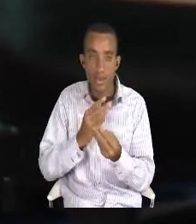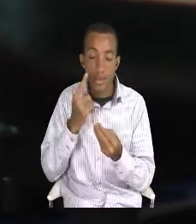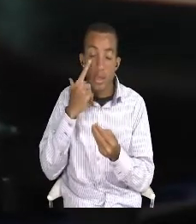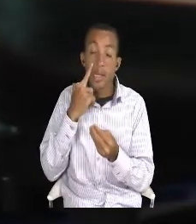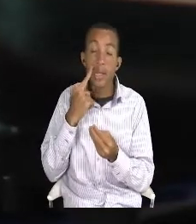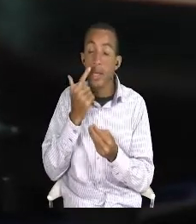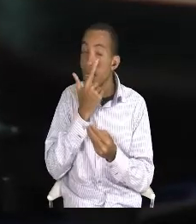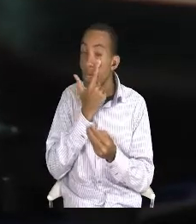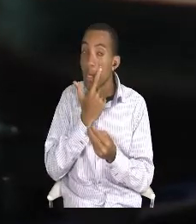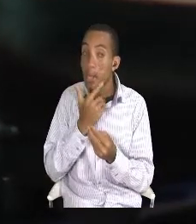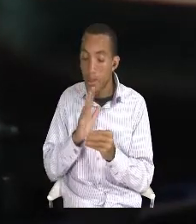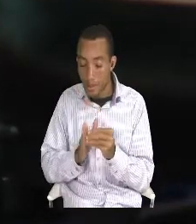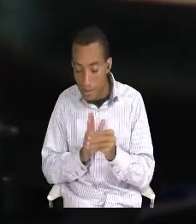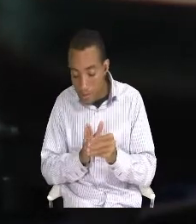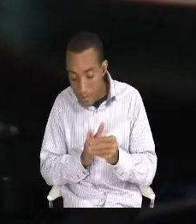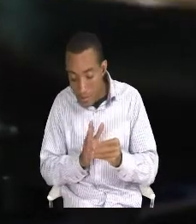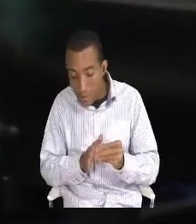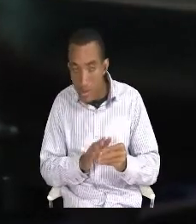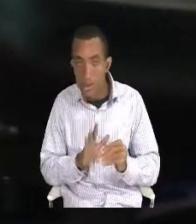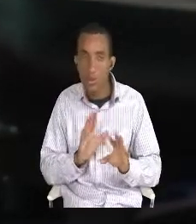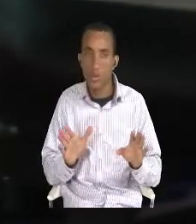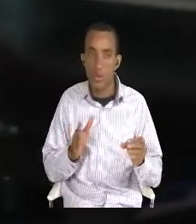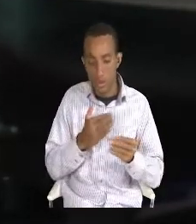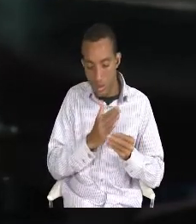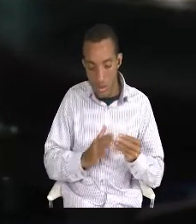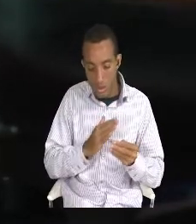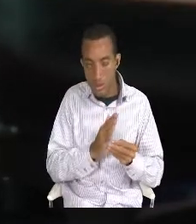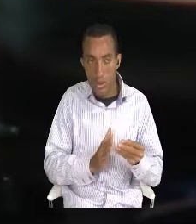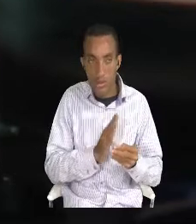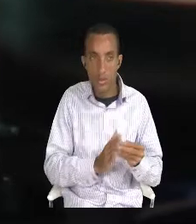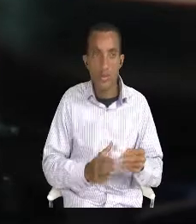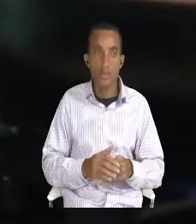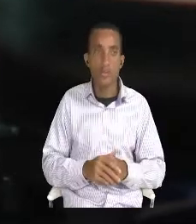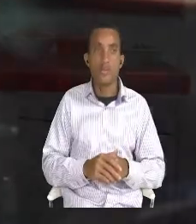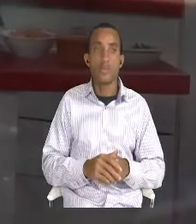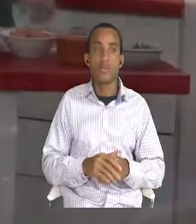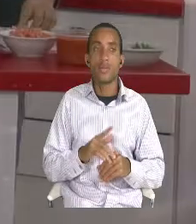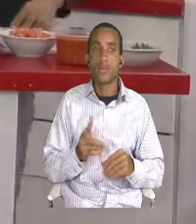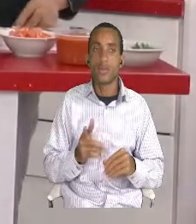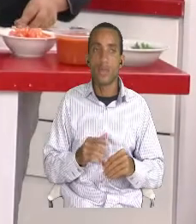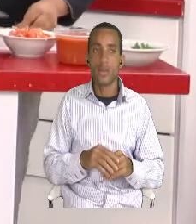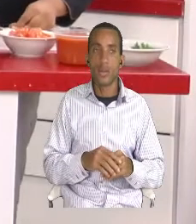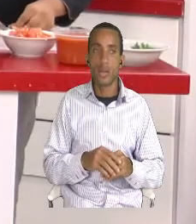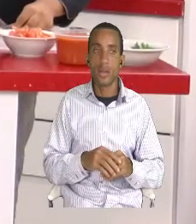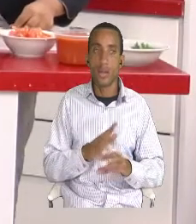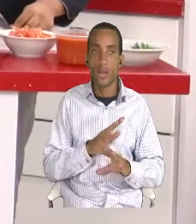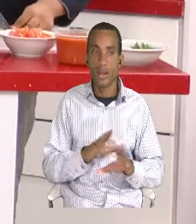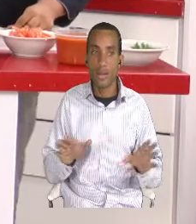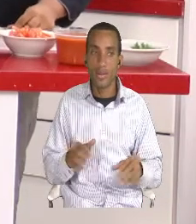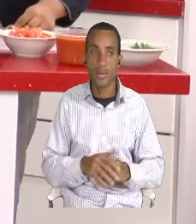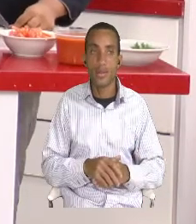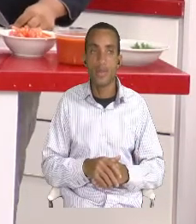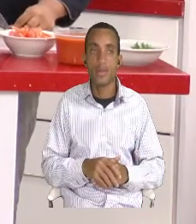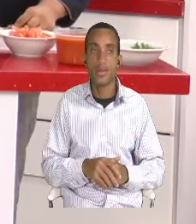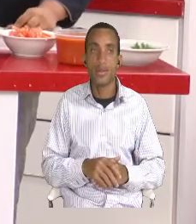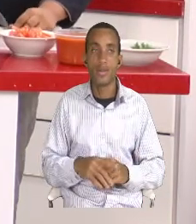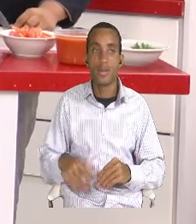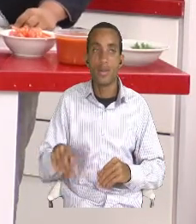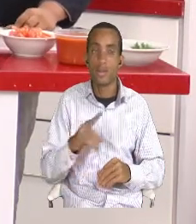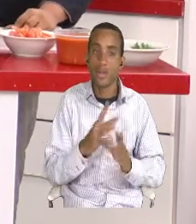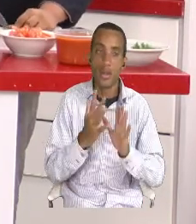finitos, como cuando hacemos un guisito en casa. Ok, Emperatriz, ahí mismo trabajando, ahí mismo cortando sin pararme la producción. Vas